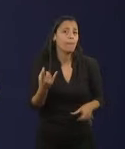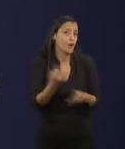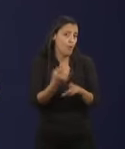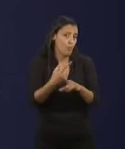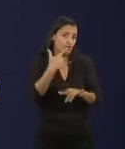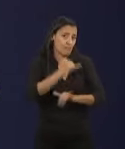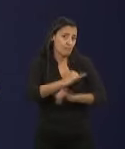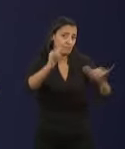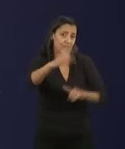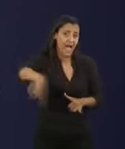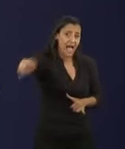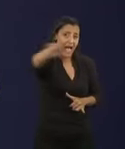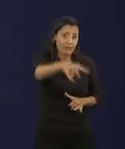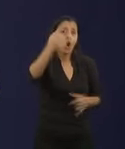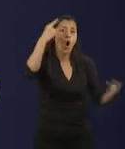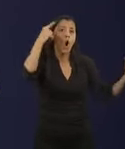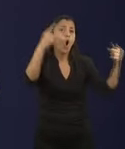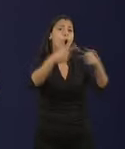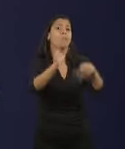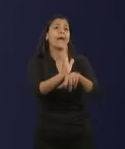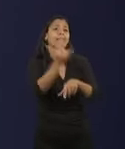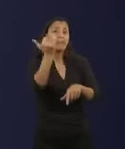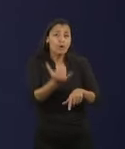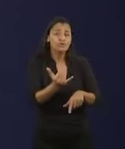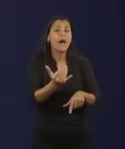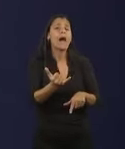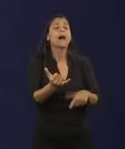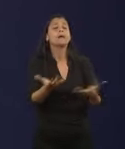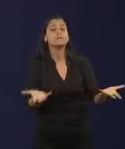eh siempre los objetivos son